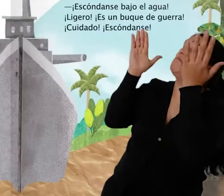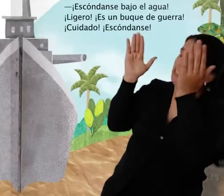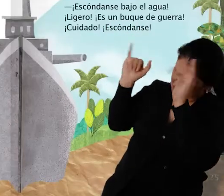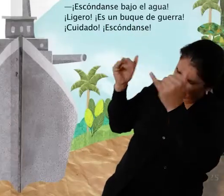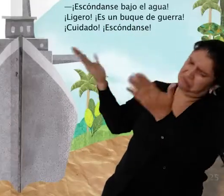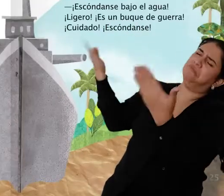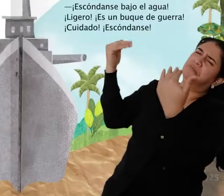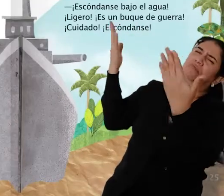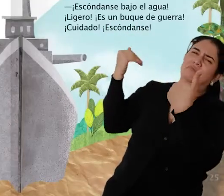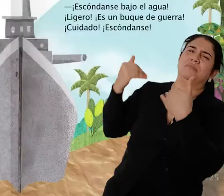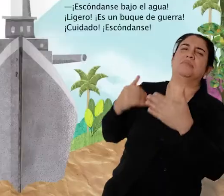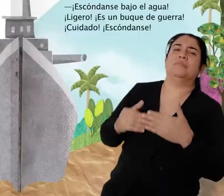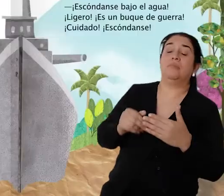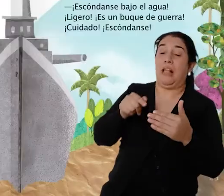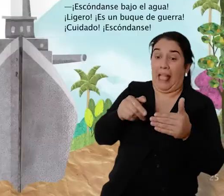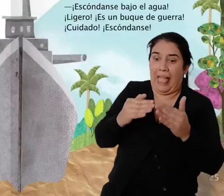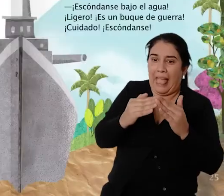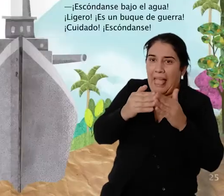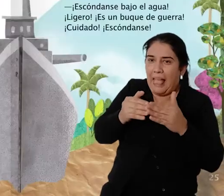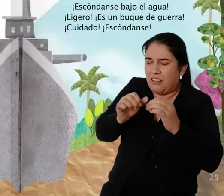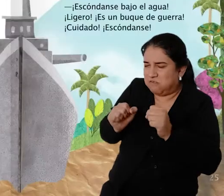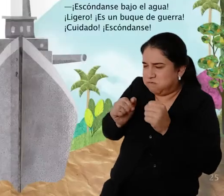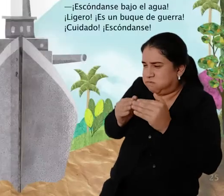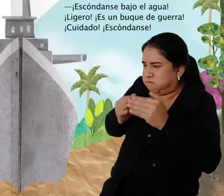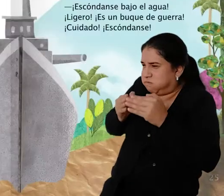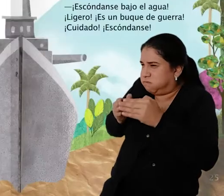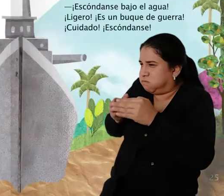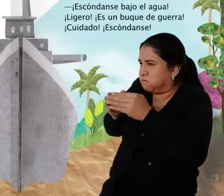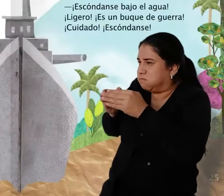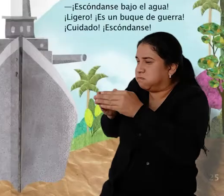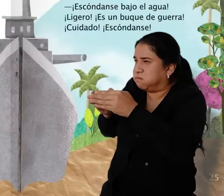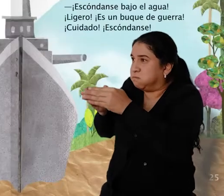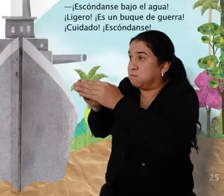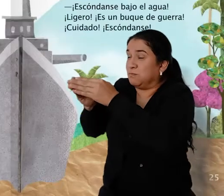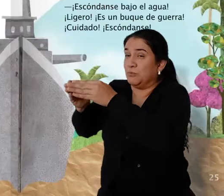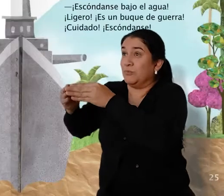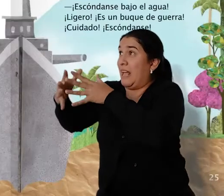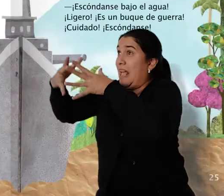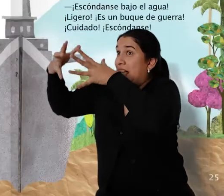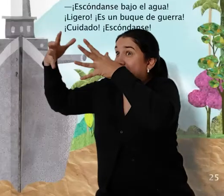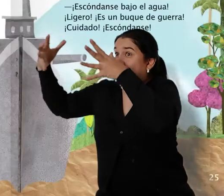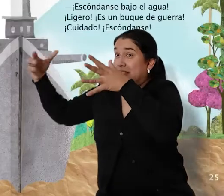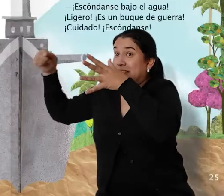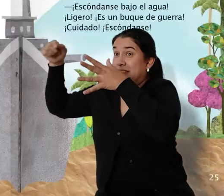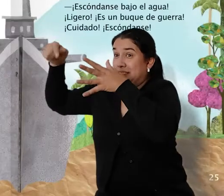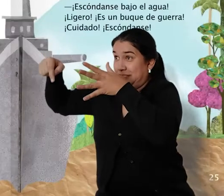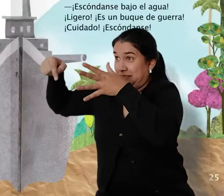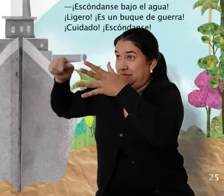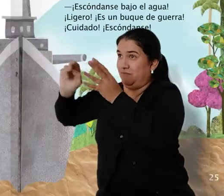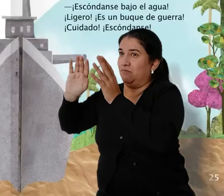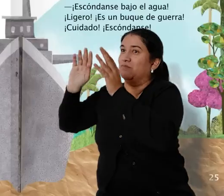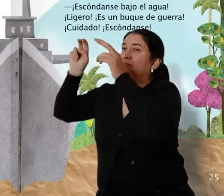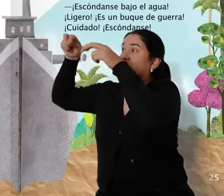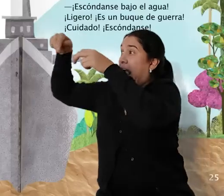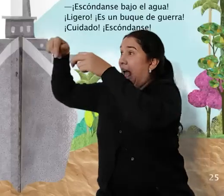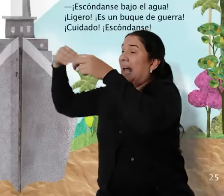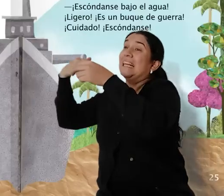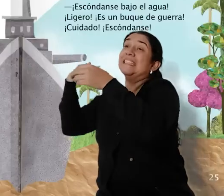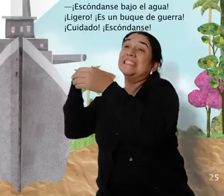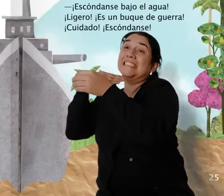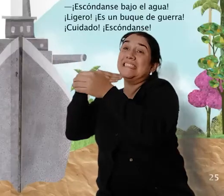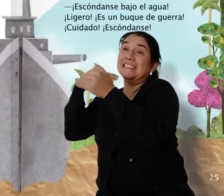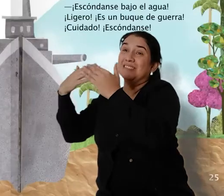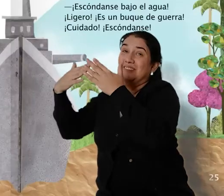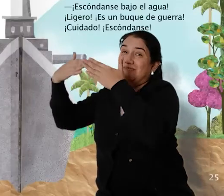Y el bote regresó al buque. Ahora bien, ese buque de color ratón era un buque de